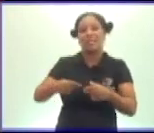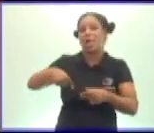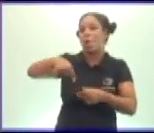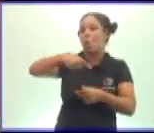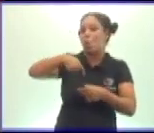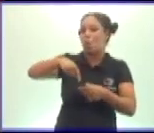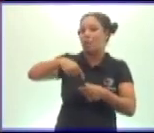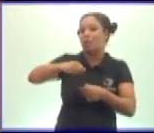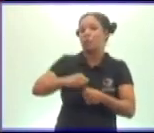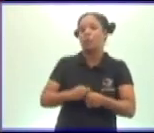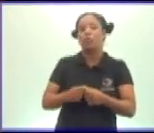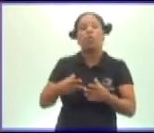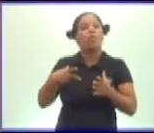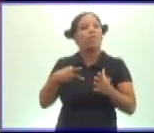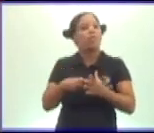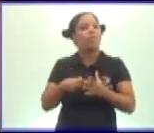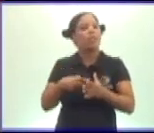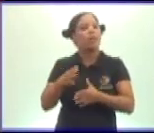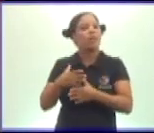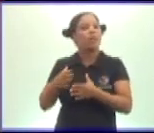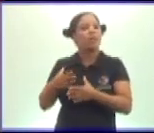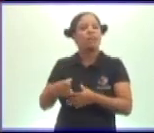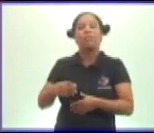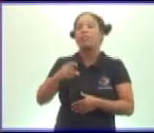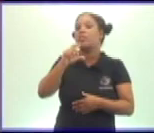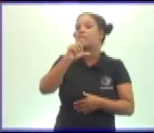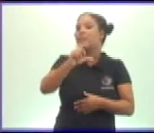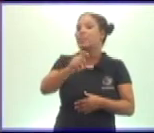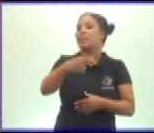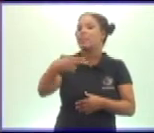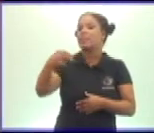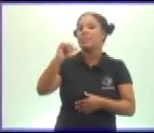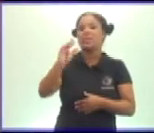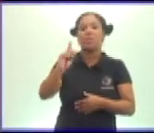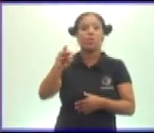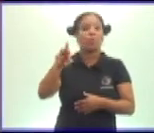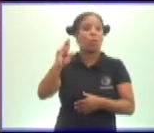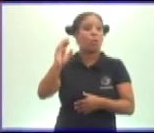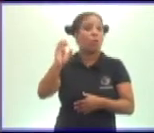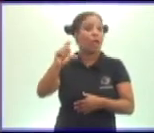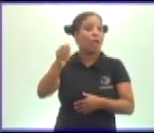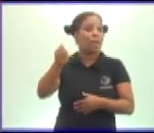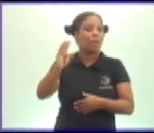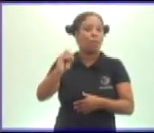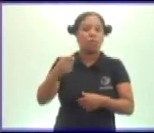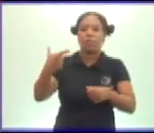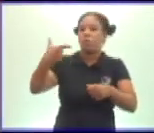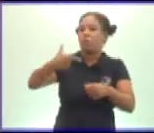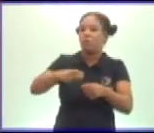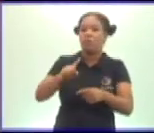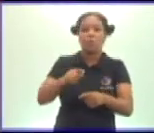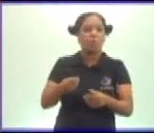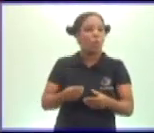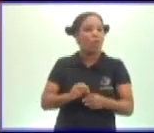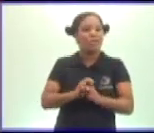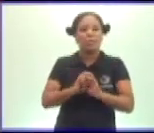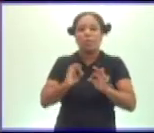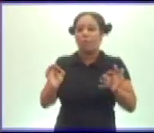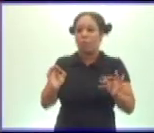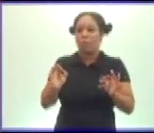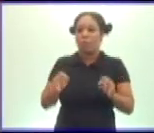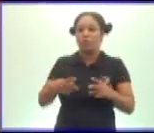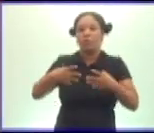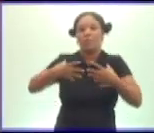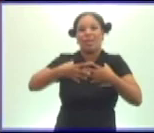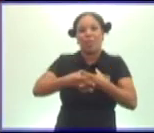de varios hidrocarburos, porque la sustancia petróleo no es una sustancia pura, sino una disolución de varios